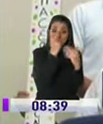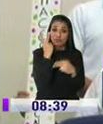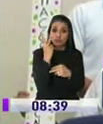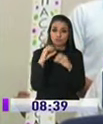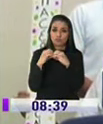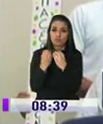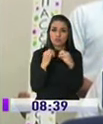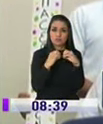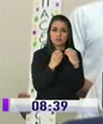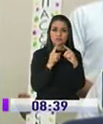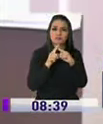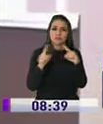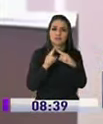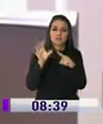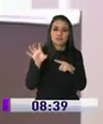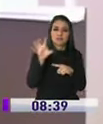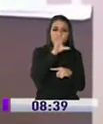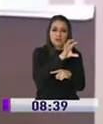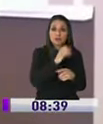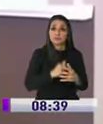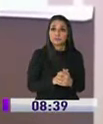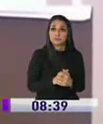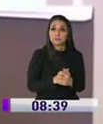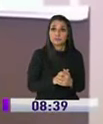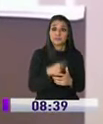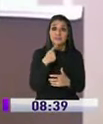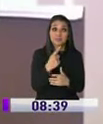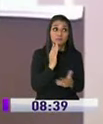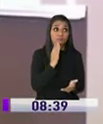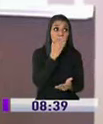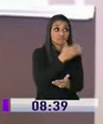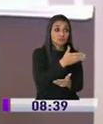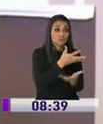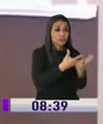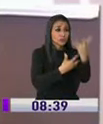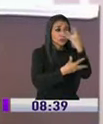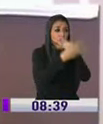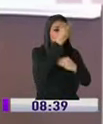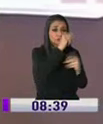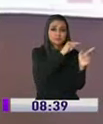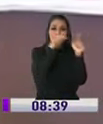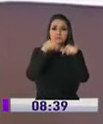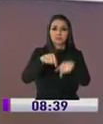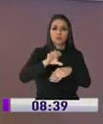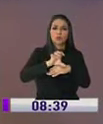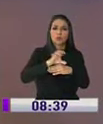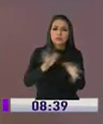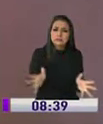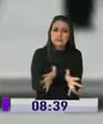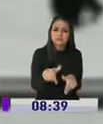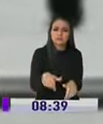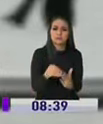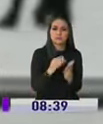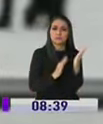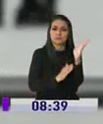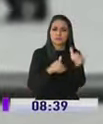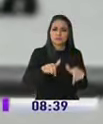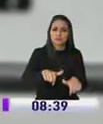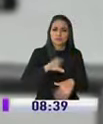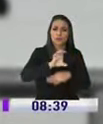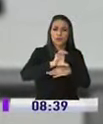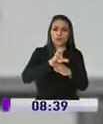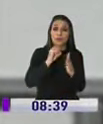varios estados. Ellos anunciaron que impulsarán esta propuesta para su implementación en Ecuador, donde cada día